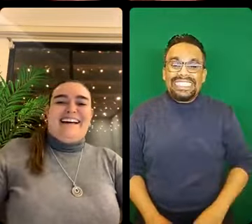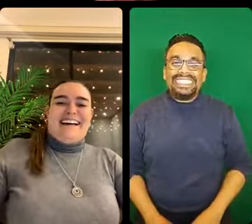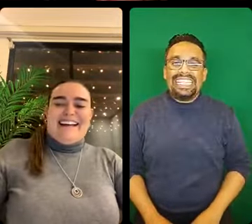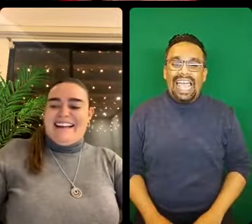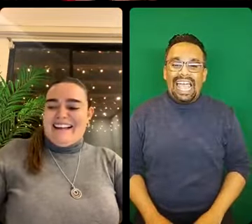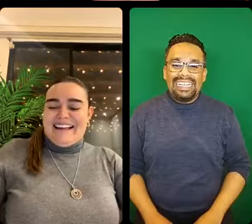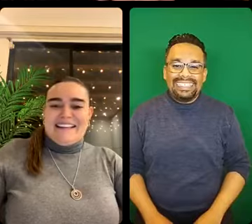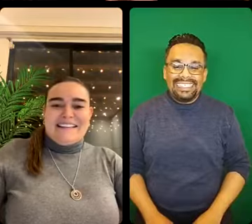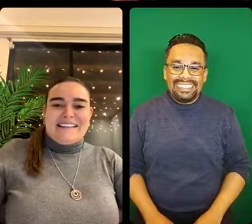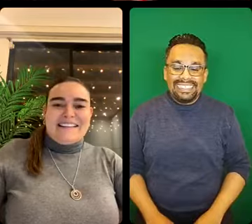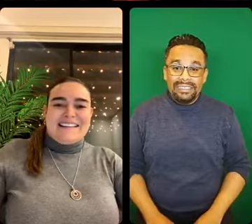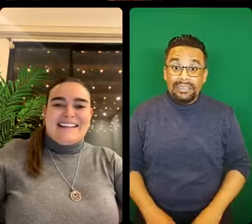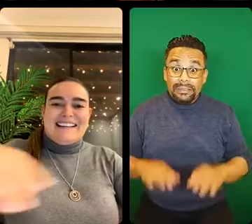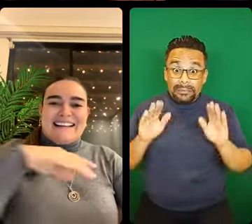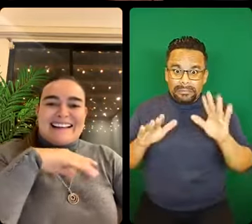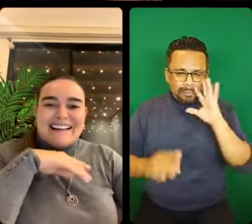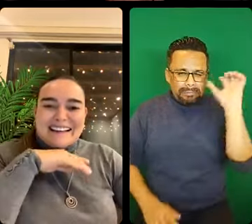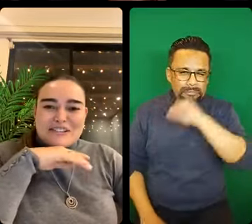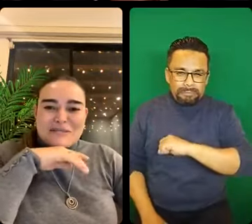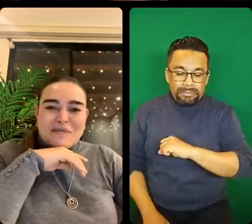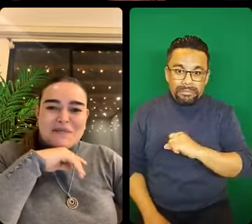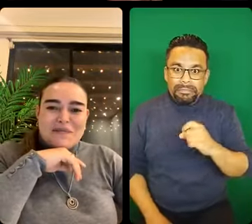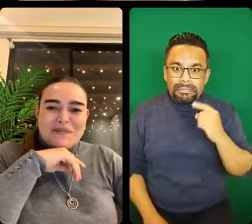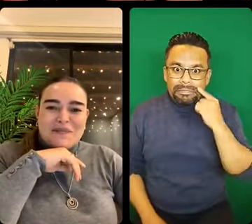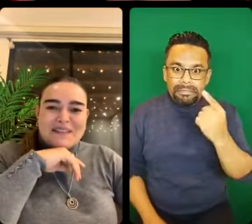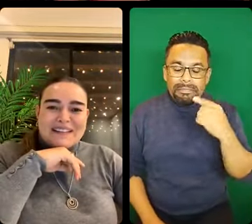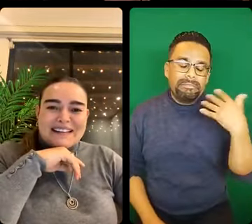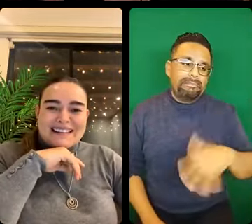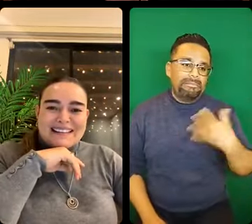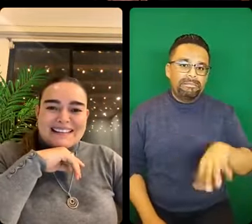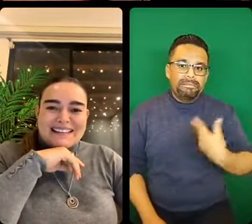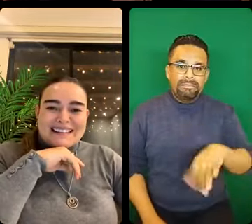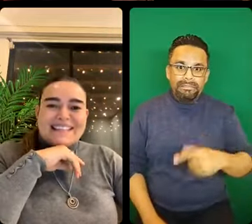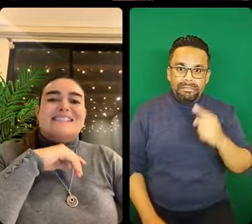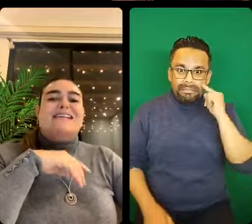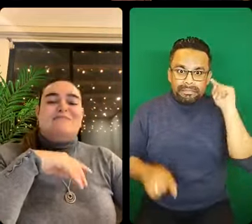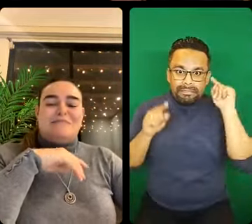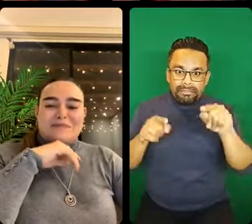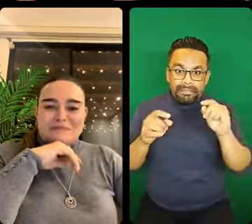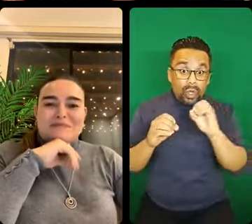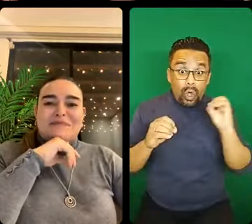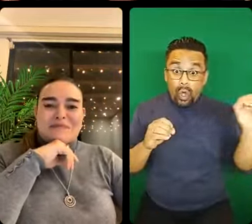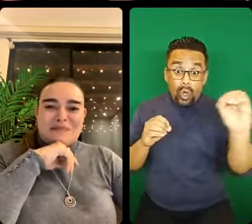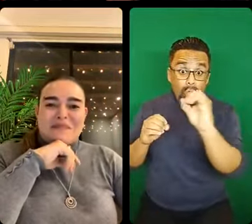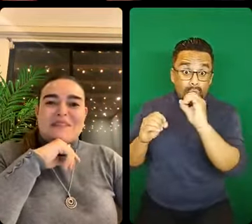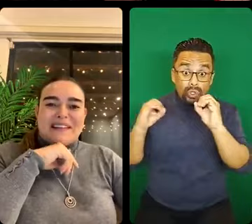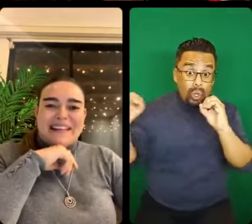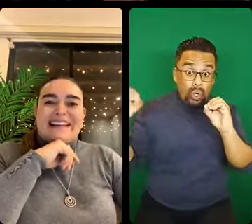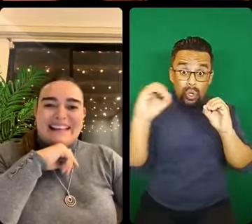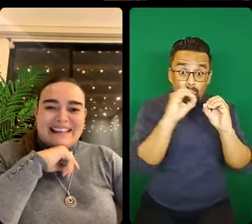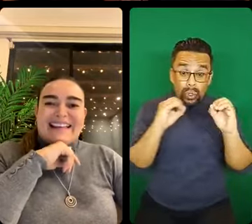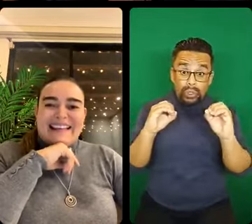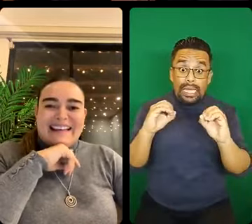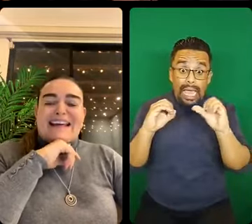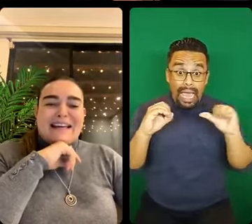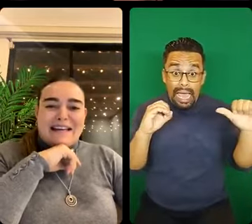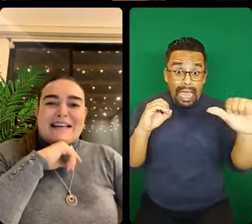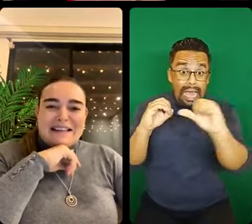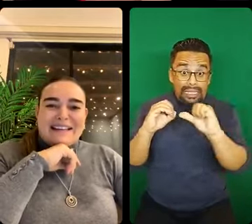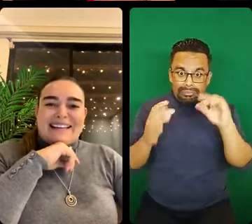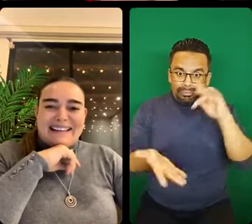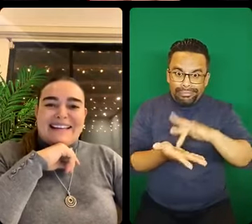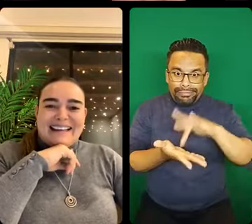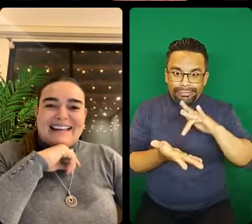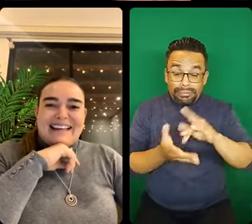Cata, ¿sabes qué estoy notando? Que me está gustando mucho. Está súper variado. Muchos hombres participaron y muchas mujeres. Está